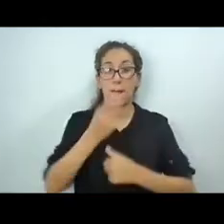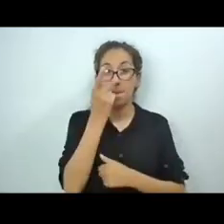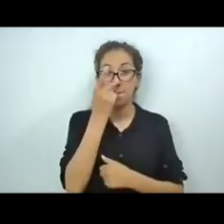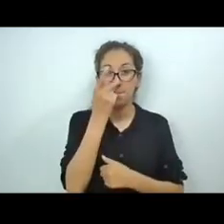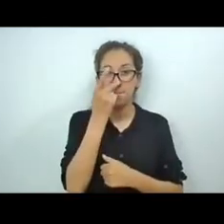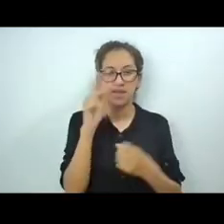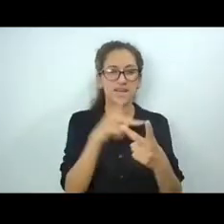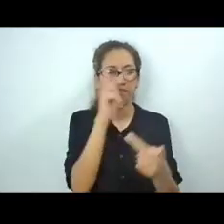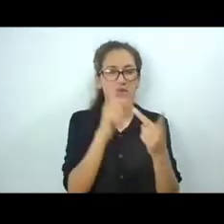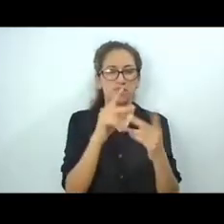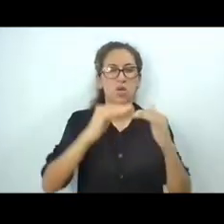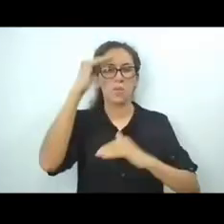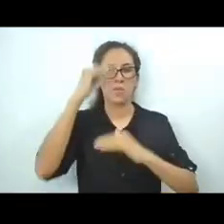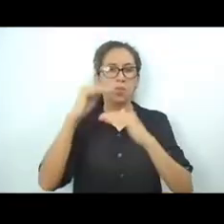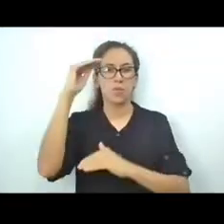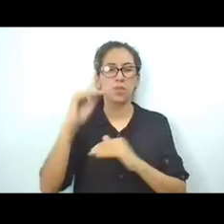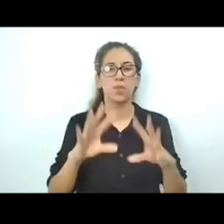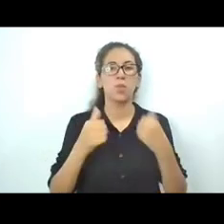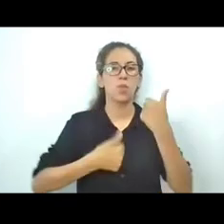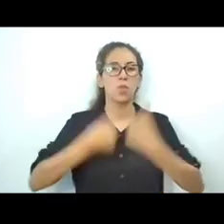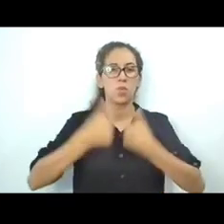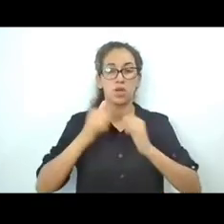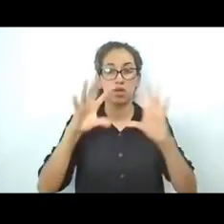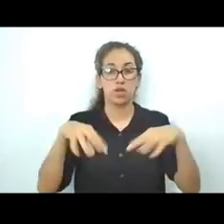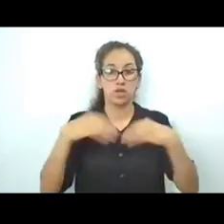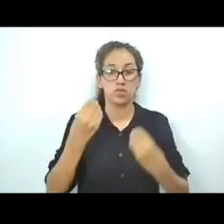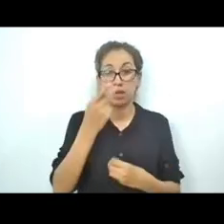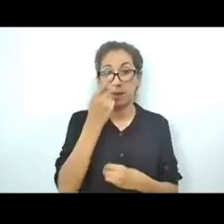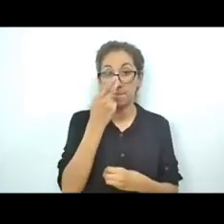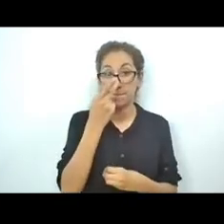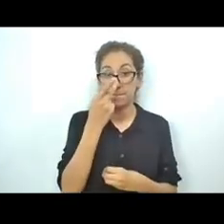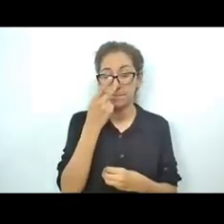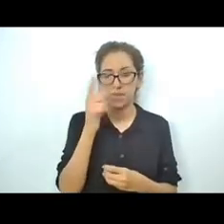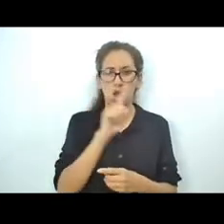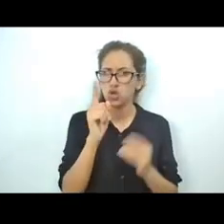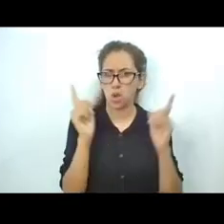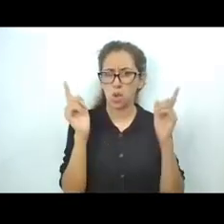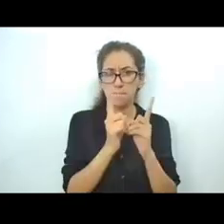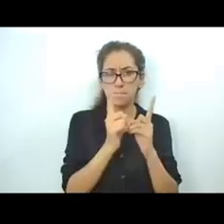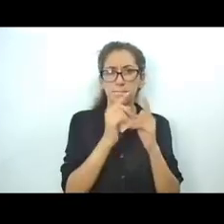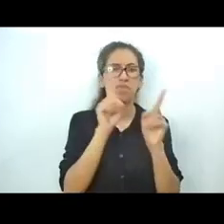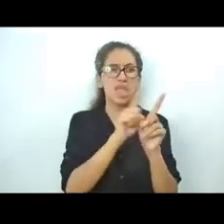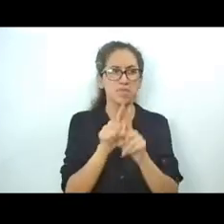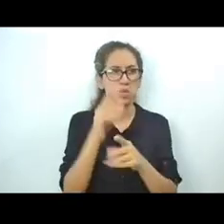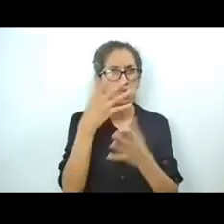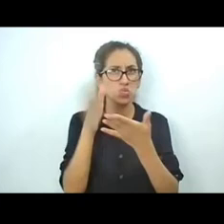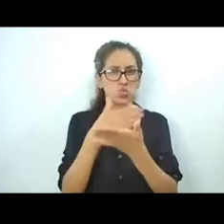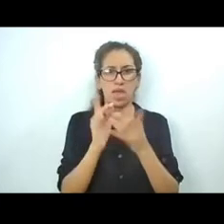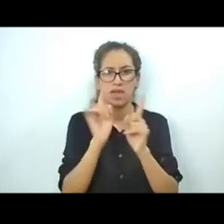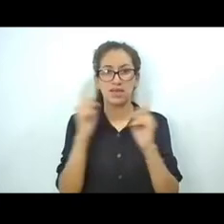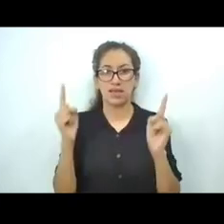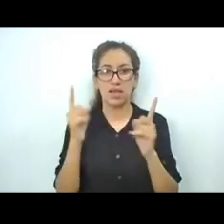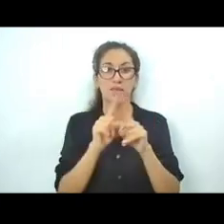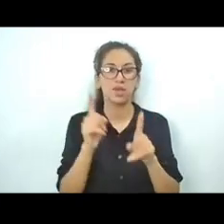Porque a veces creo que mi pene no es pequeño, pero tampoco es grande, pero creo que no le da placer a